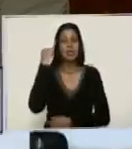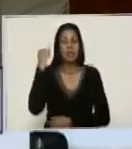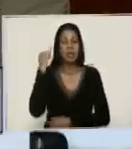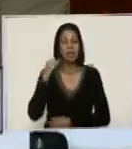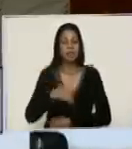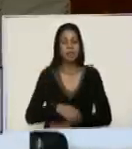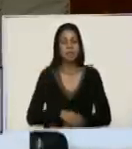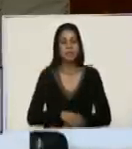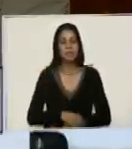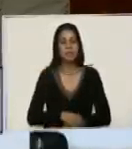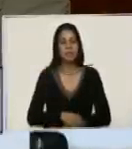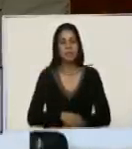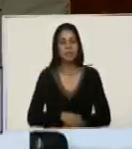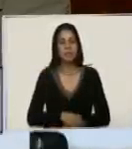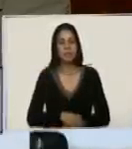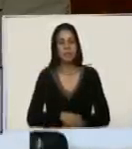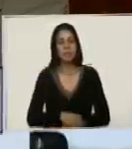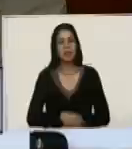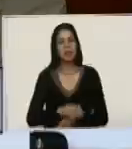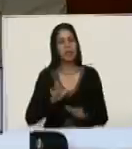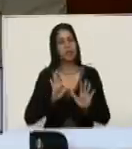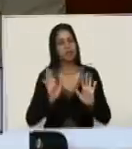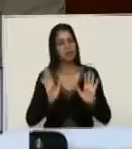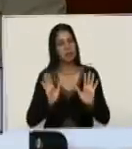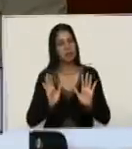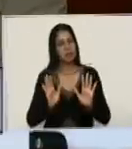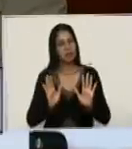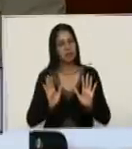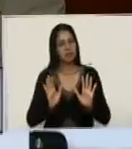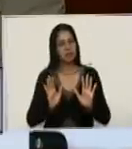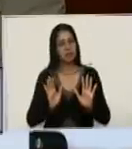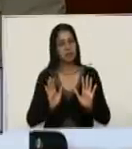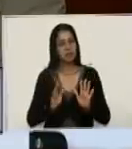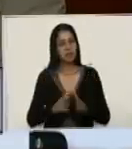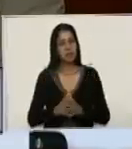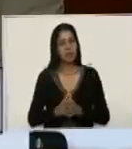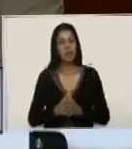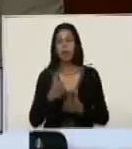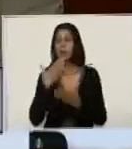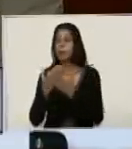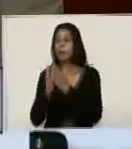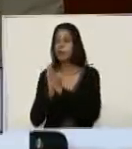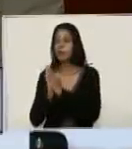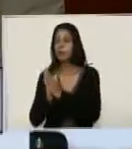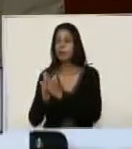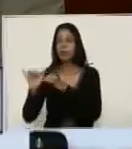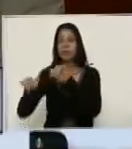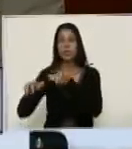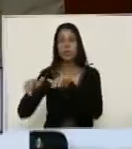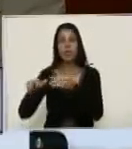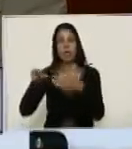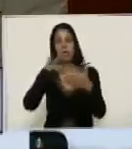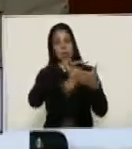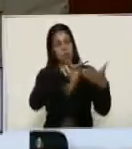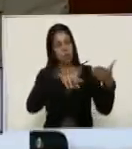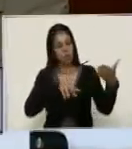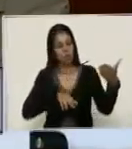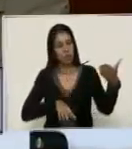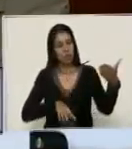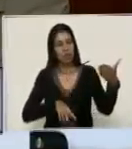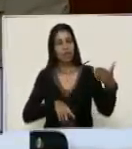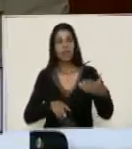¿Ah? ¿Ya está ya? Pido al compañero secretario que lea el... No es eficiente,